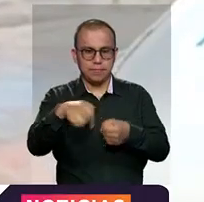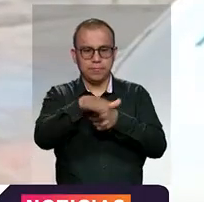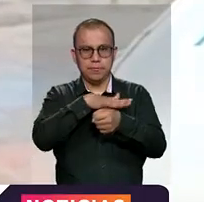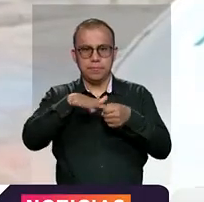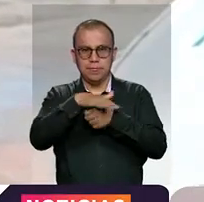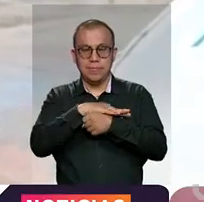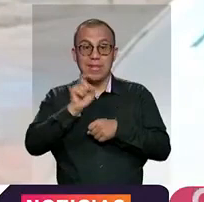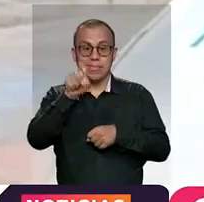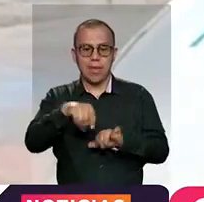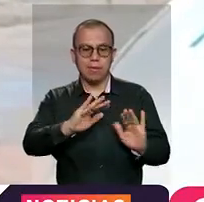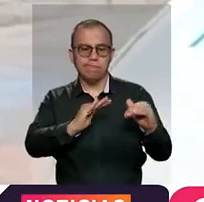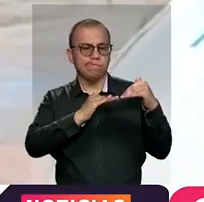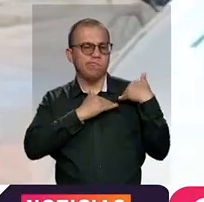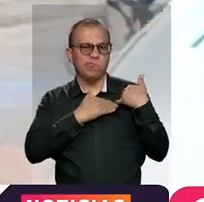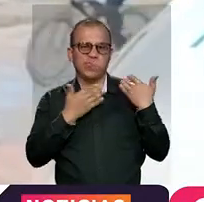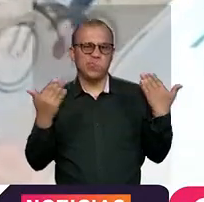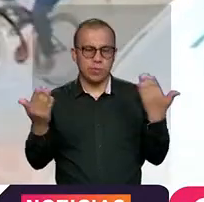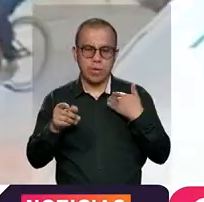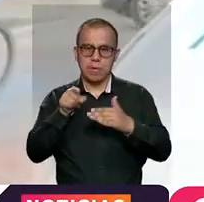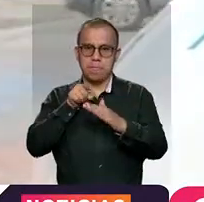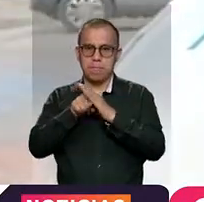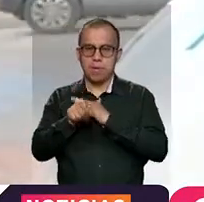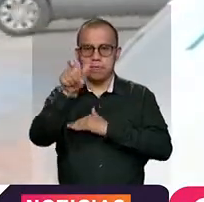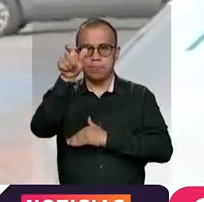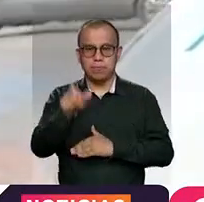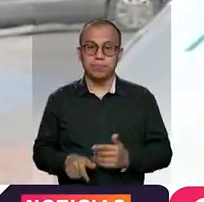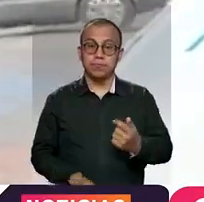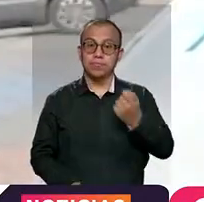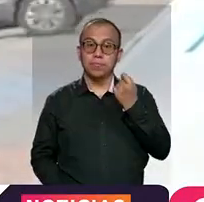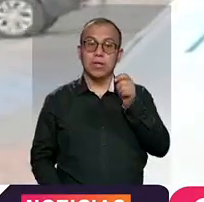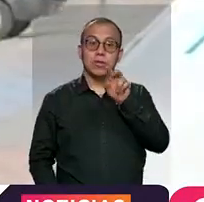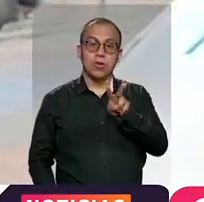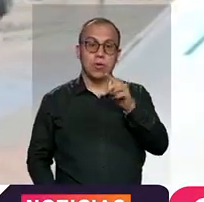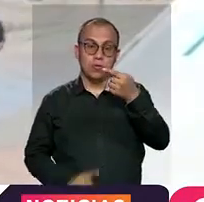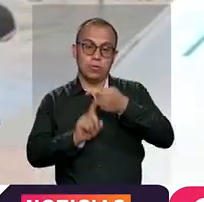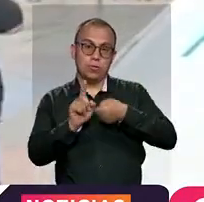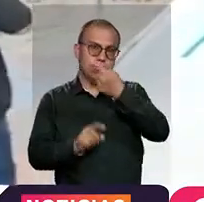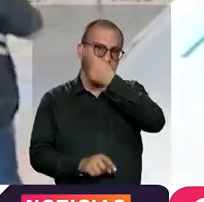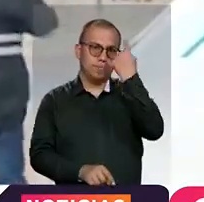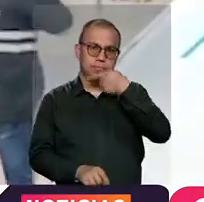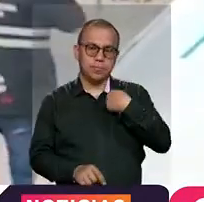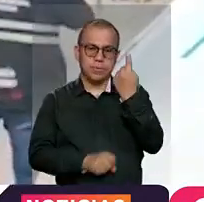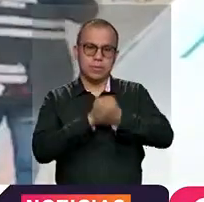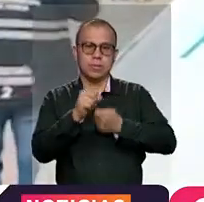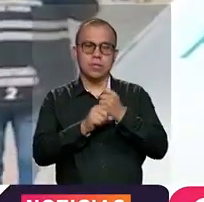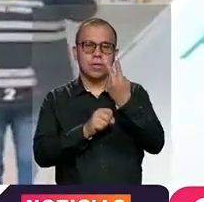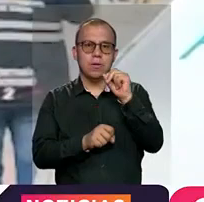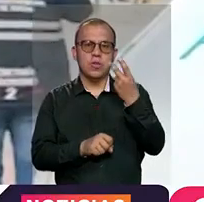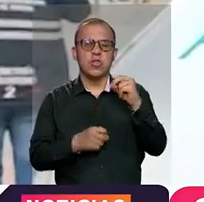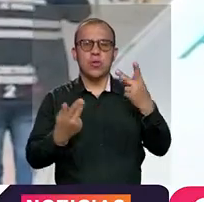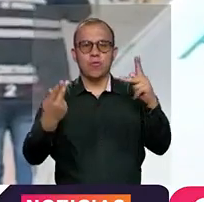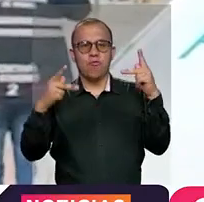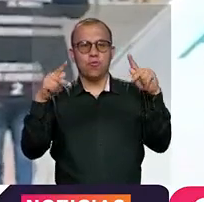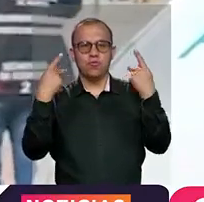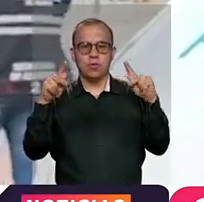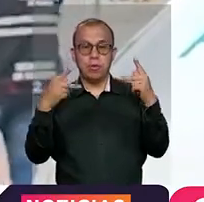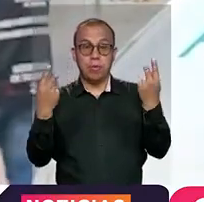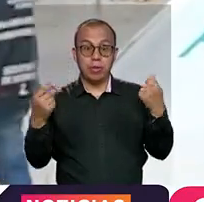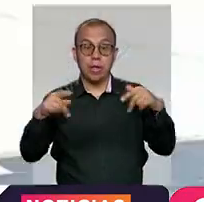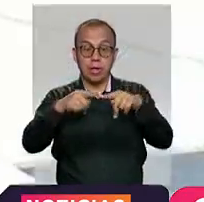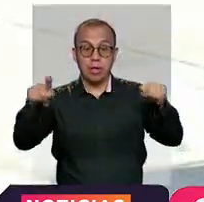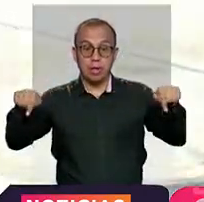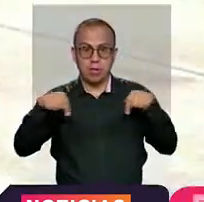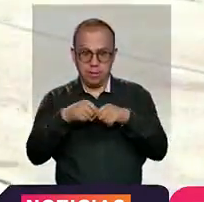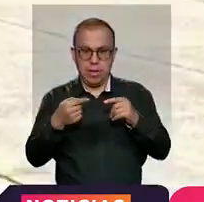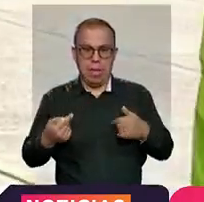persona deberá responder por el homicidio sucedido el pasado 2 de septiembre de 2020 en el municipio de Fusagasugá, en la plaza de